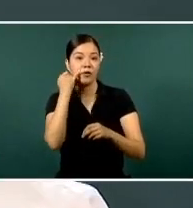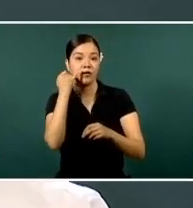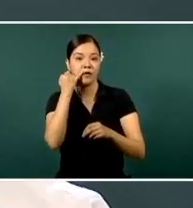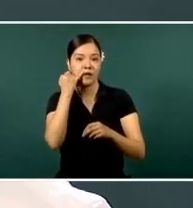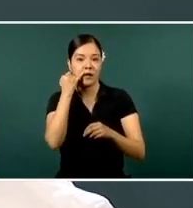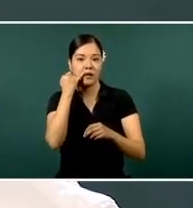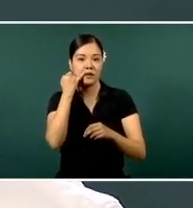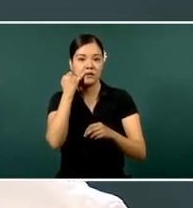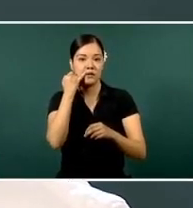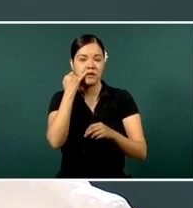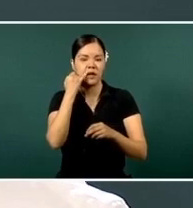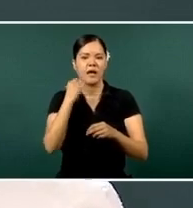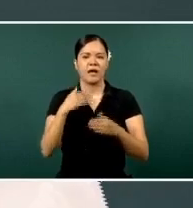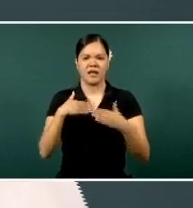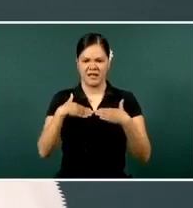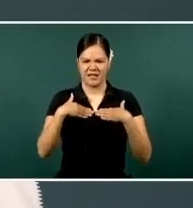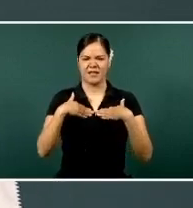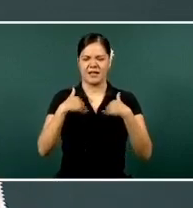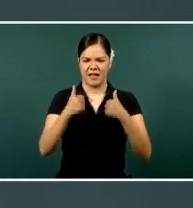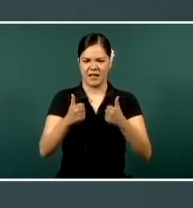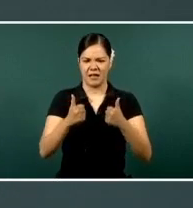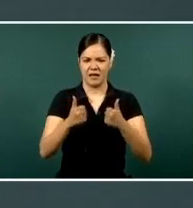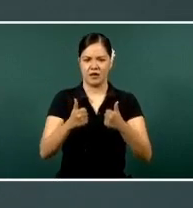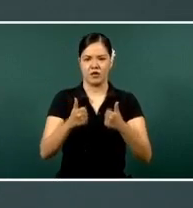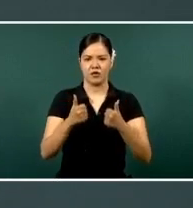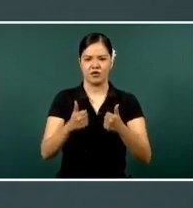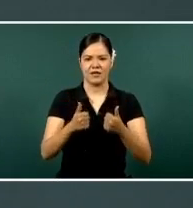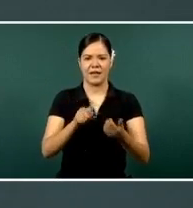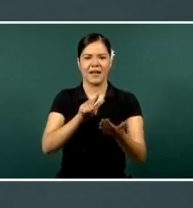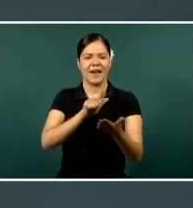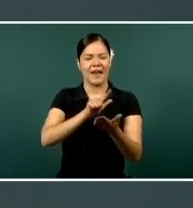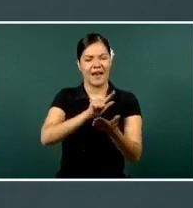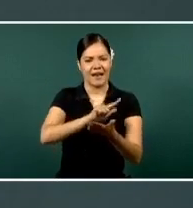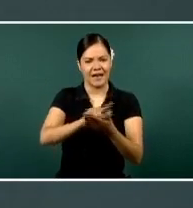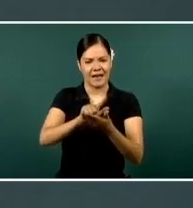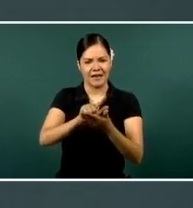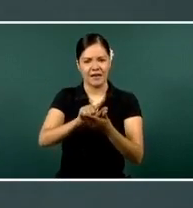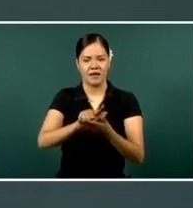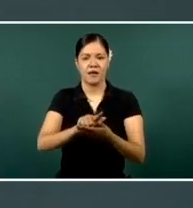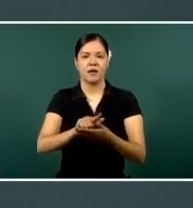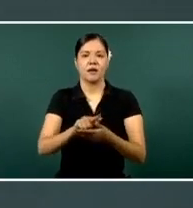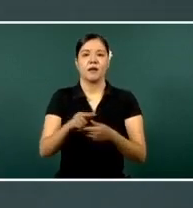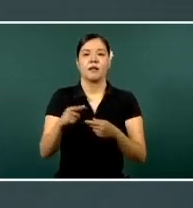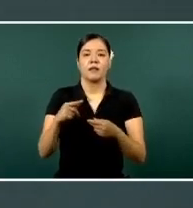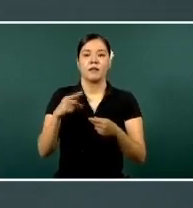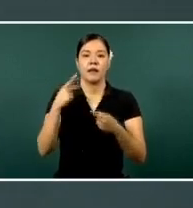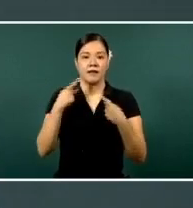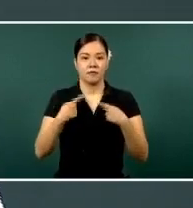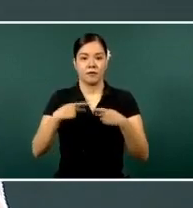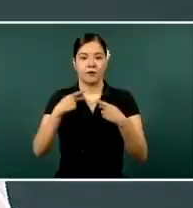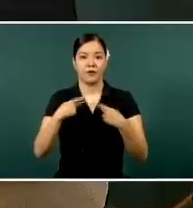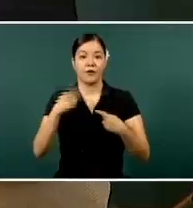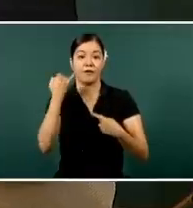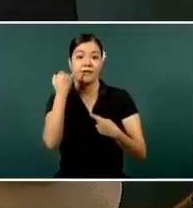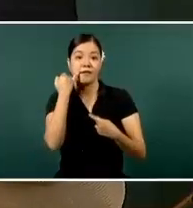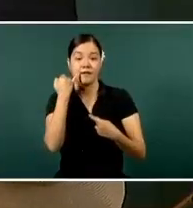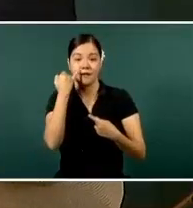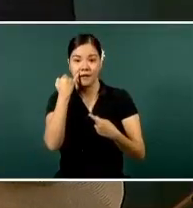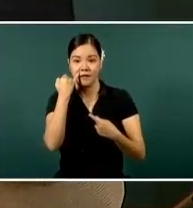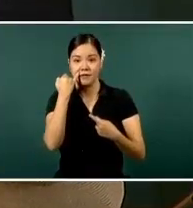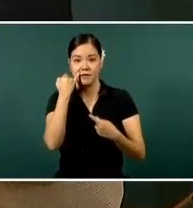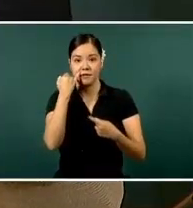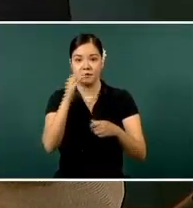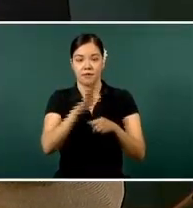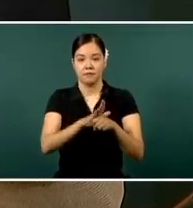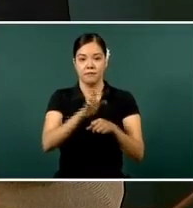la Constitución y en las leyes los derechos de nuestros pueblos y de nuestras comunidades. En esta